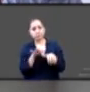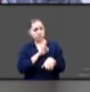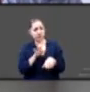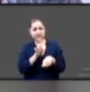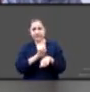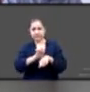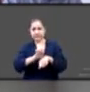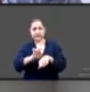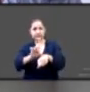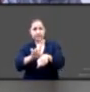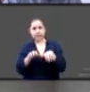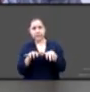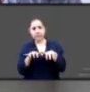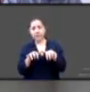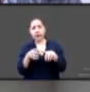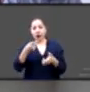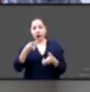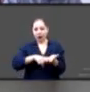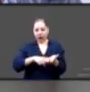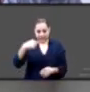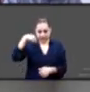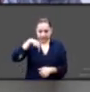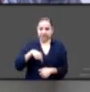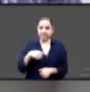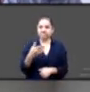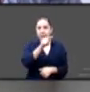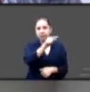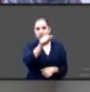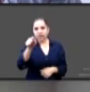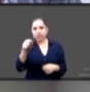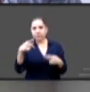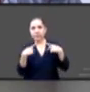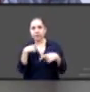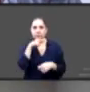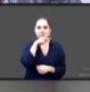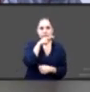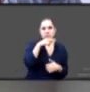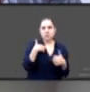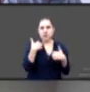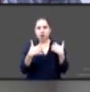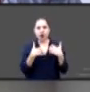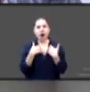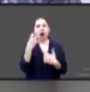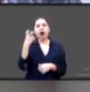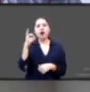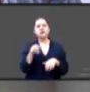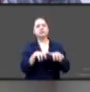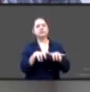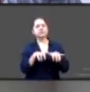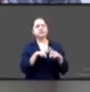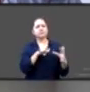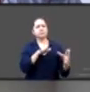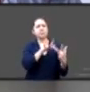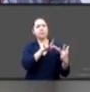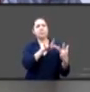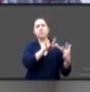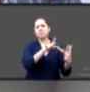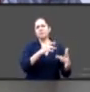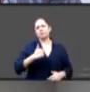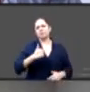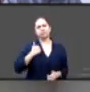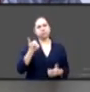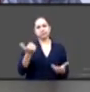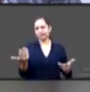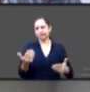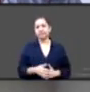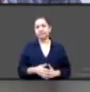que facilite a través de las tecnologías buscar a posibles víctimas. La siguiente. ¿Qué hacen los niños en Internet? Lo resumo. Los niños